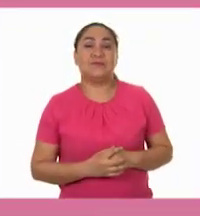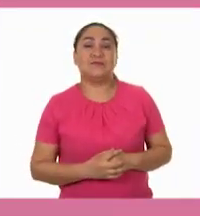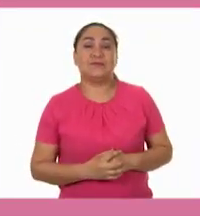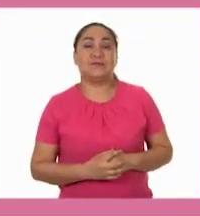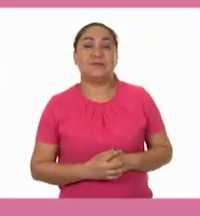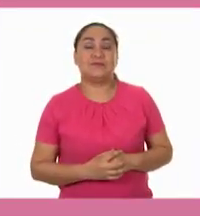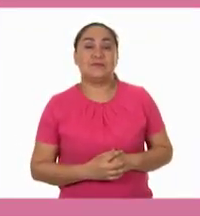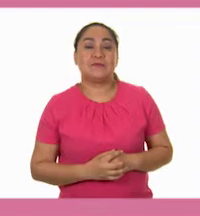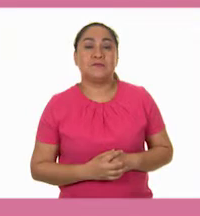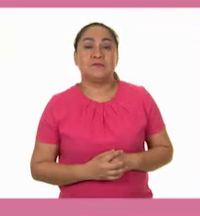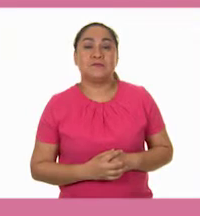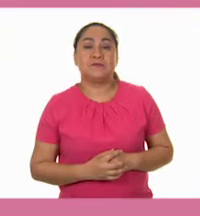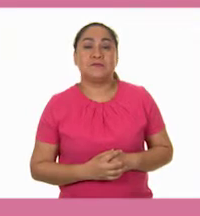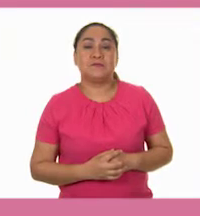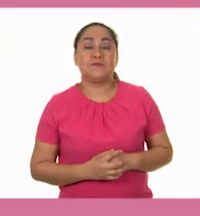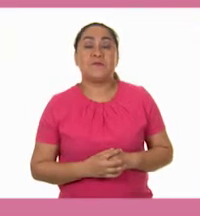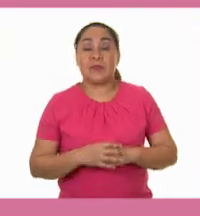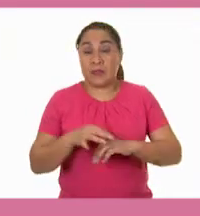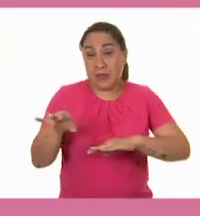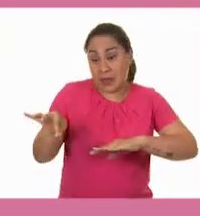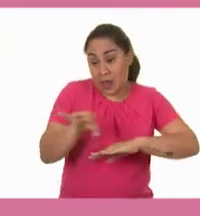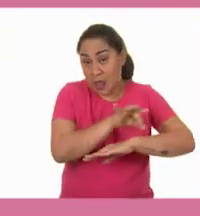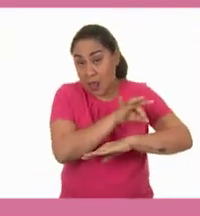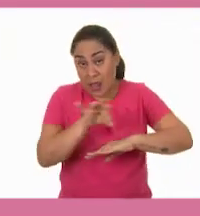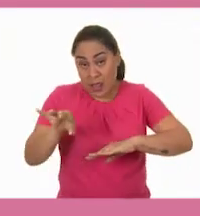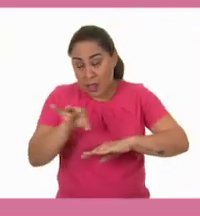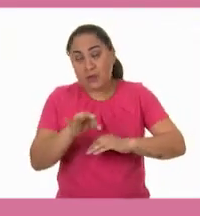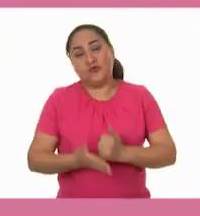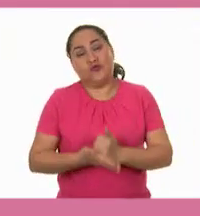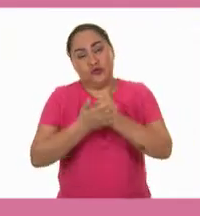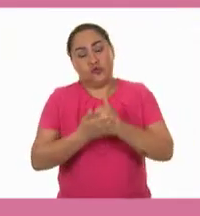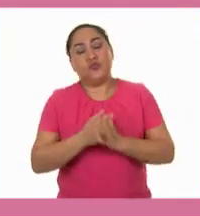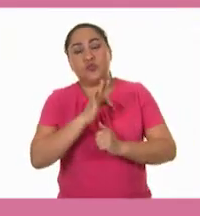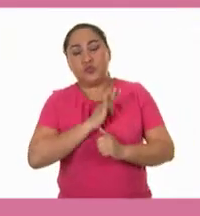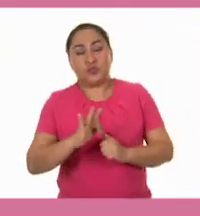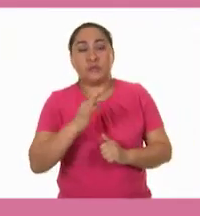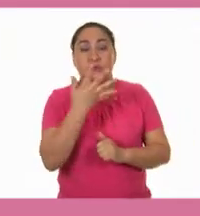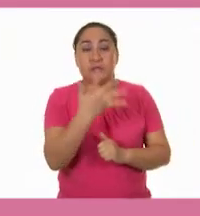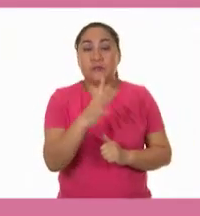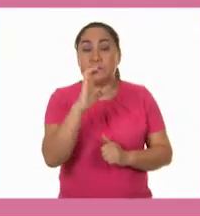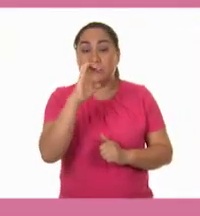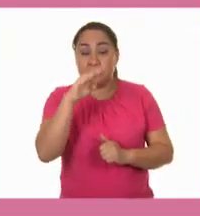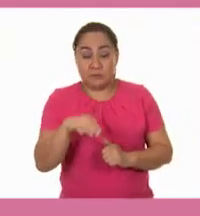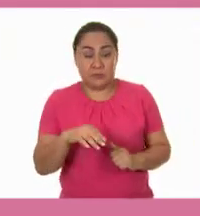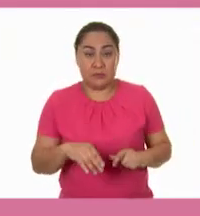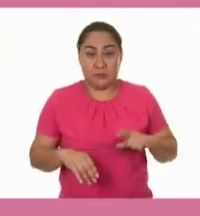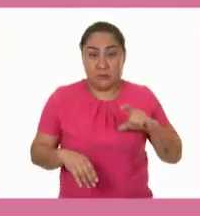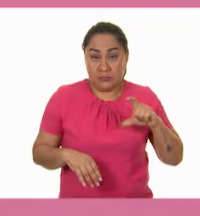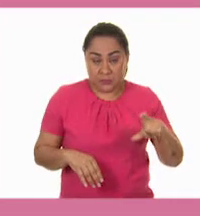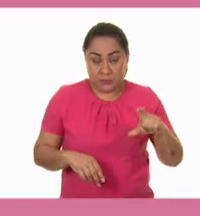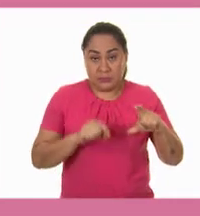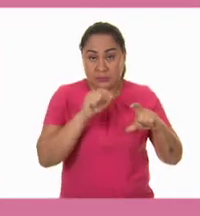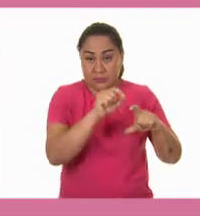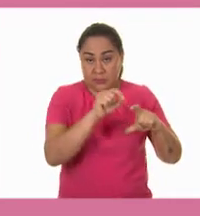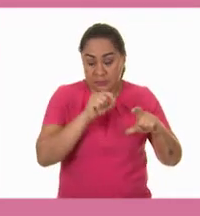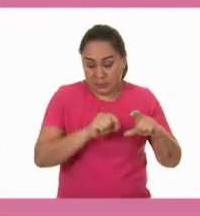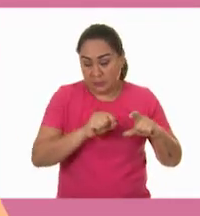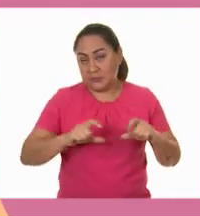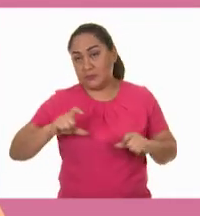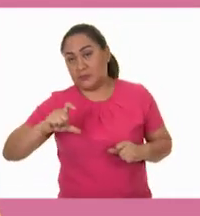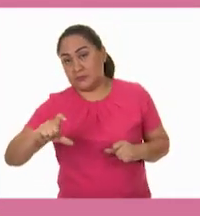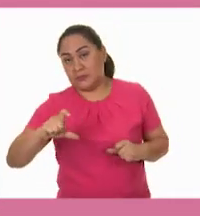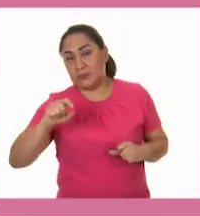el plumón o la pluma y con ayuda de la regla 10 centímetros de largo, partiendo de abajo hacia